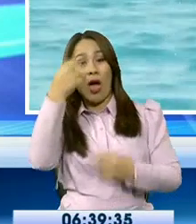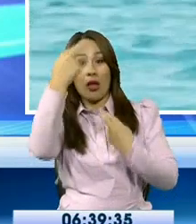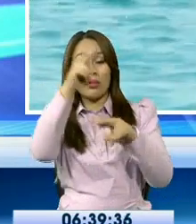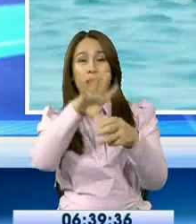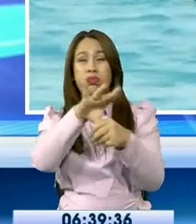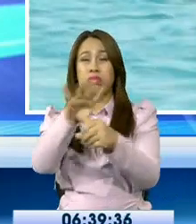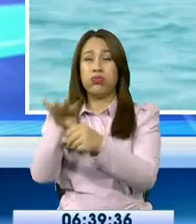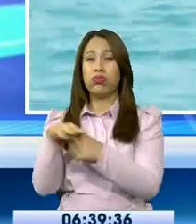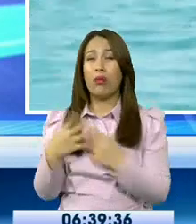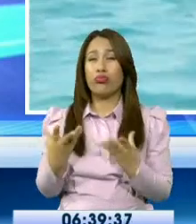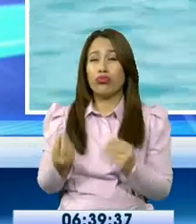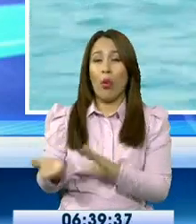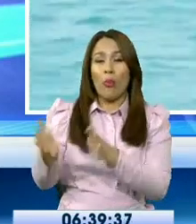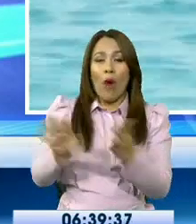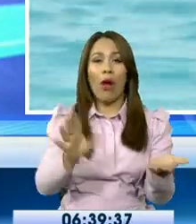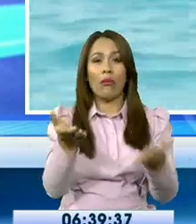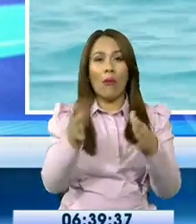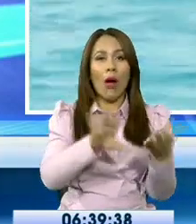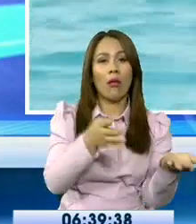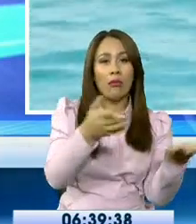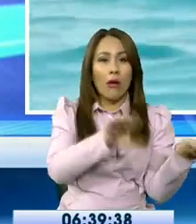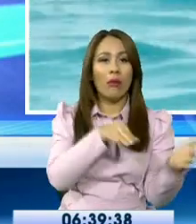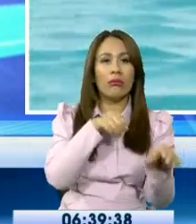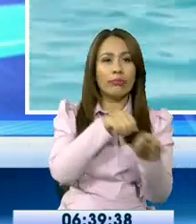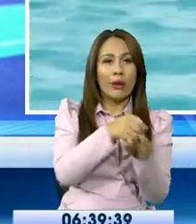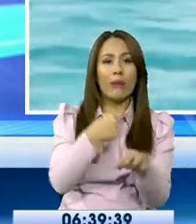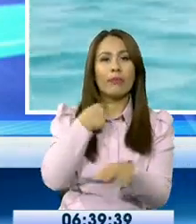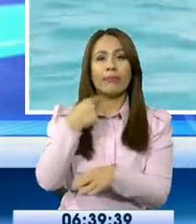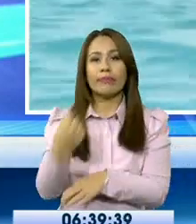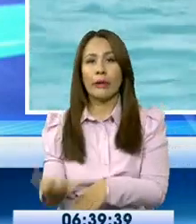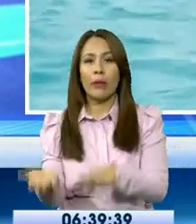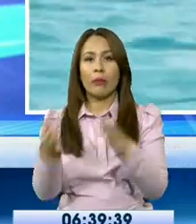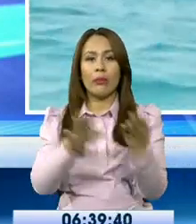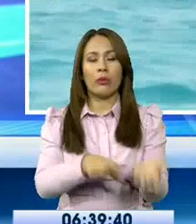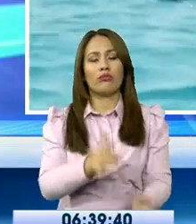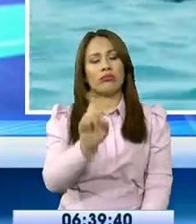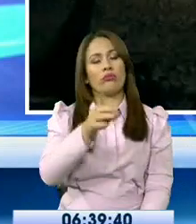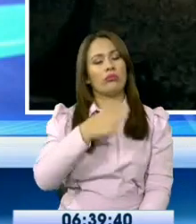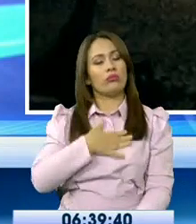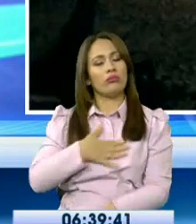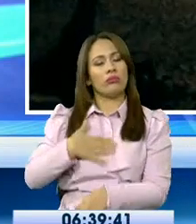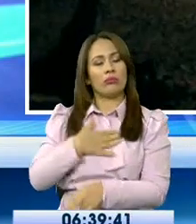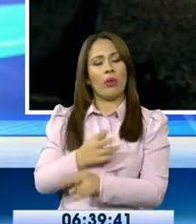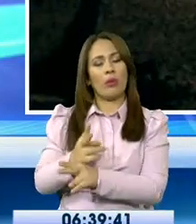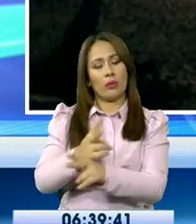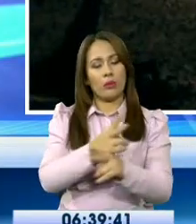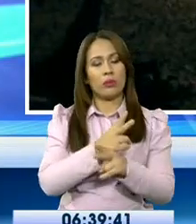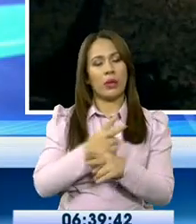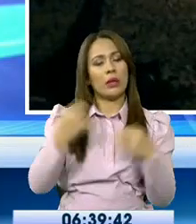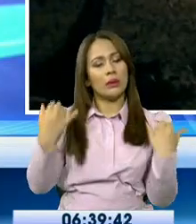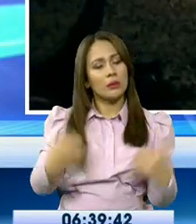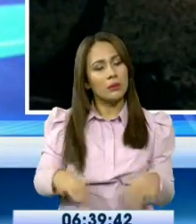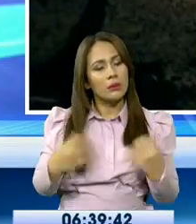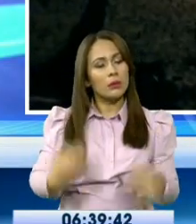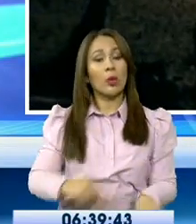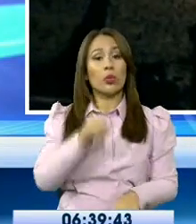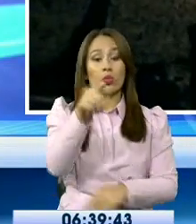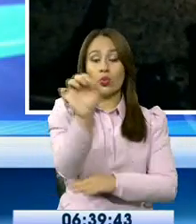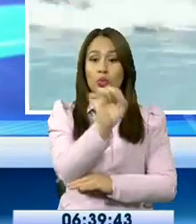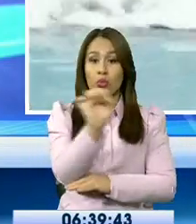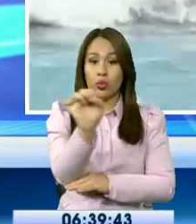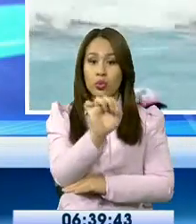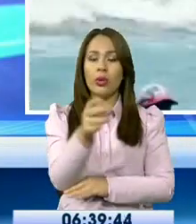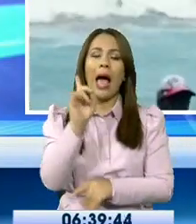¿verdad? Tener que reportar accidentes de tránsito con la pérdida de valiosas vidas humanas. Digo, cuando usted conduce, querido amigo, querida amiga, bueno, hay